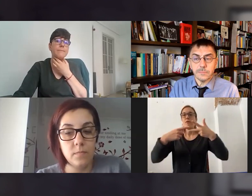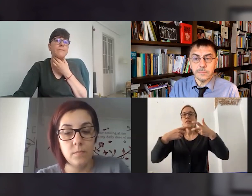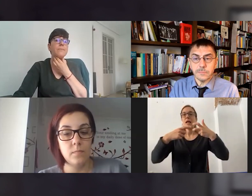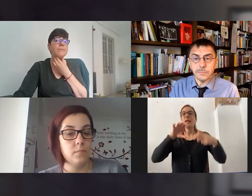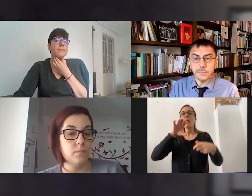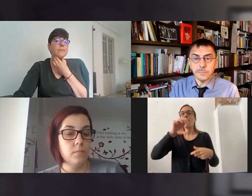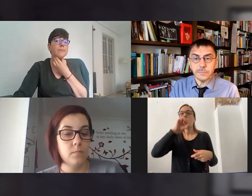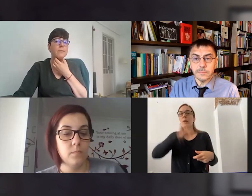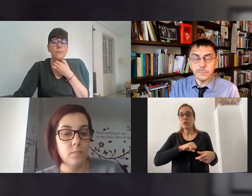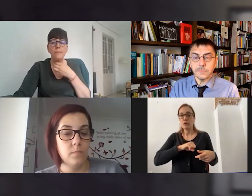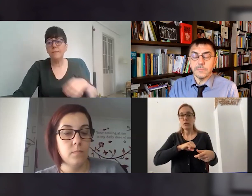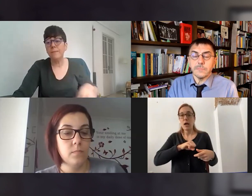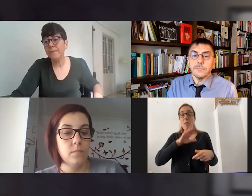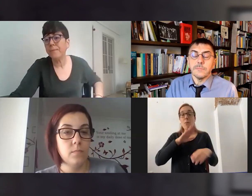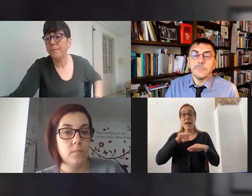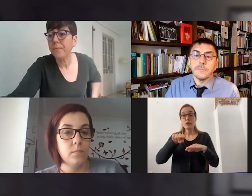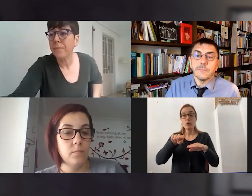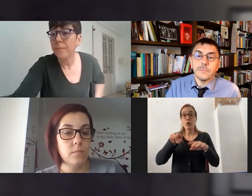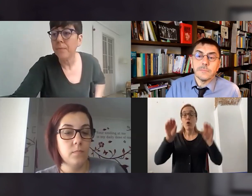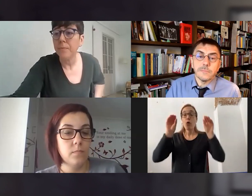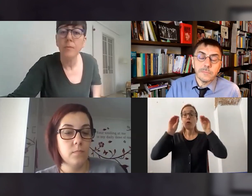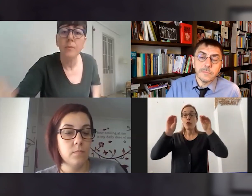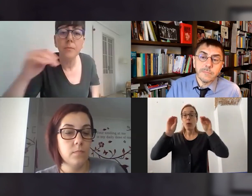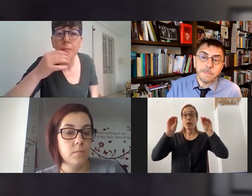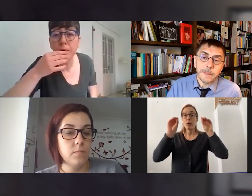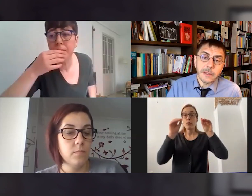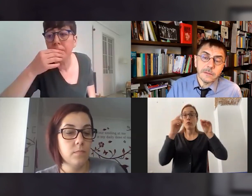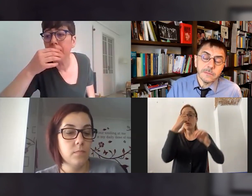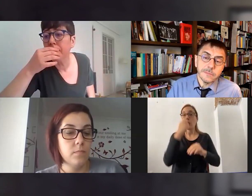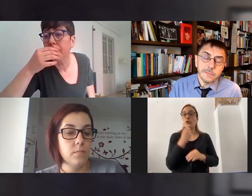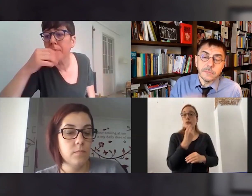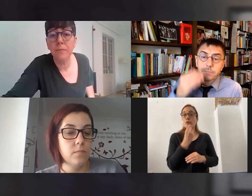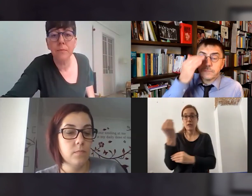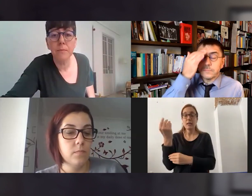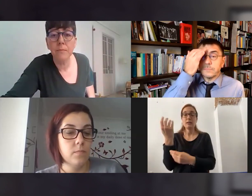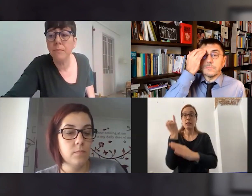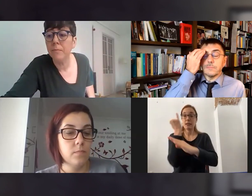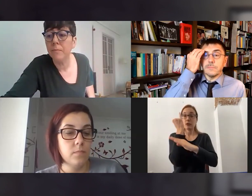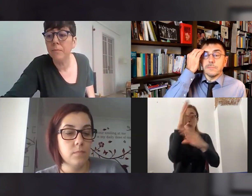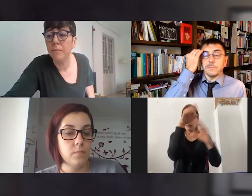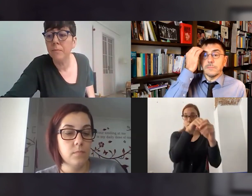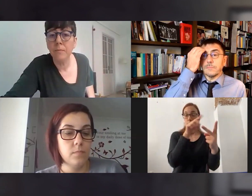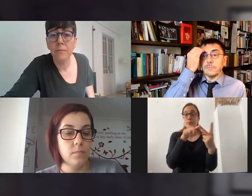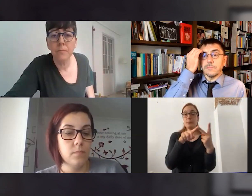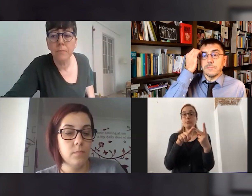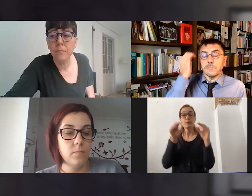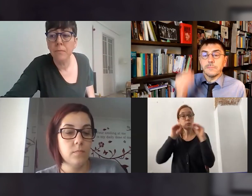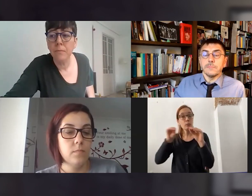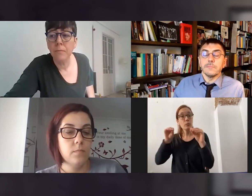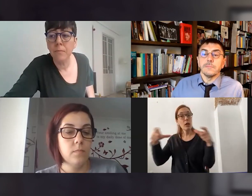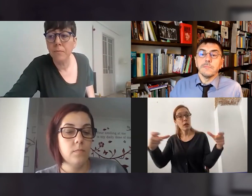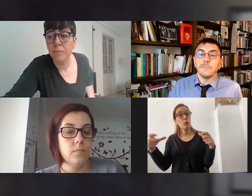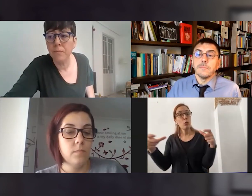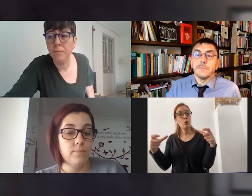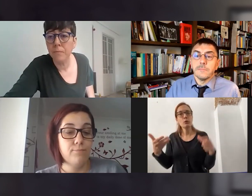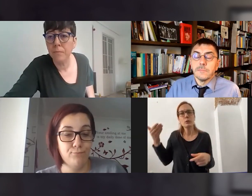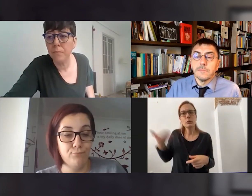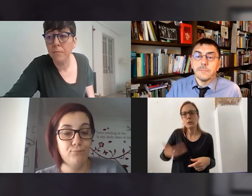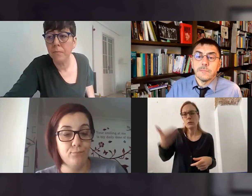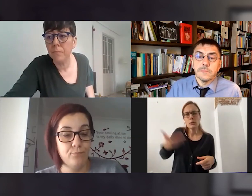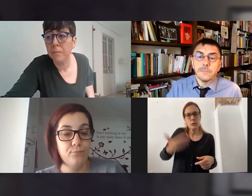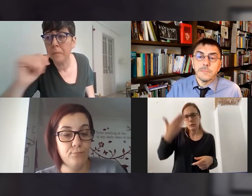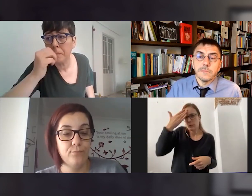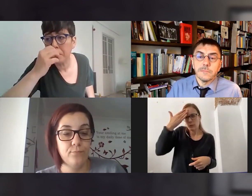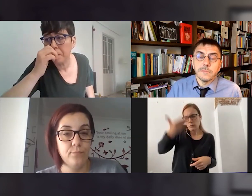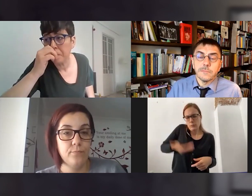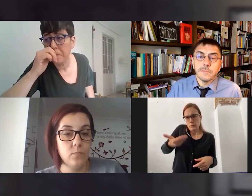para eso la formación a nuestros cuadros, la formación a nuestros cuadros en la institución y la formación a nuestros círculos es indispensable. Y creo que